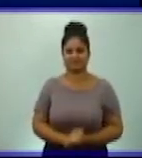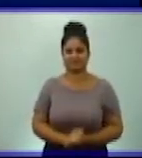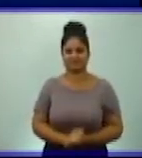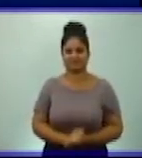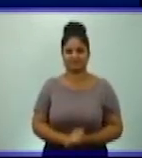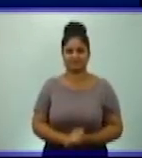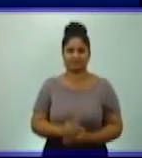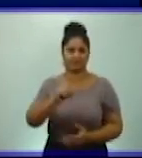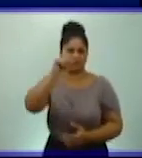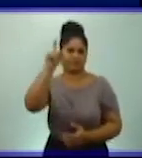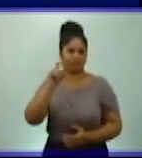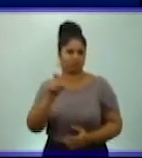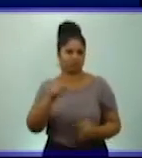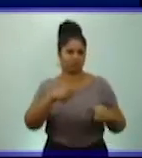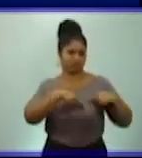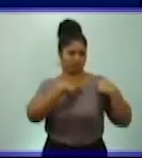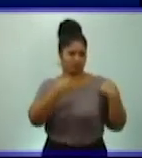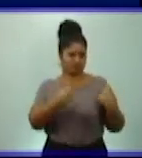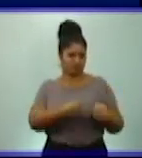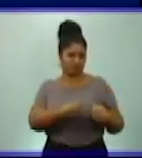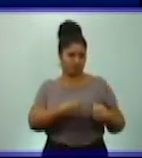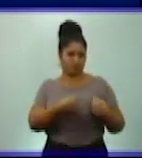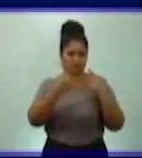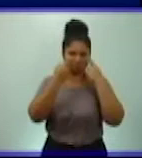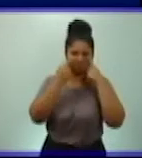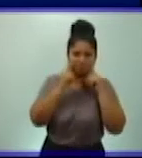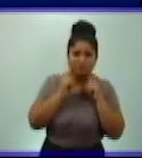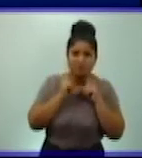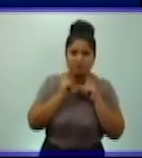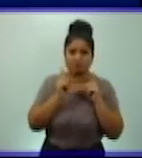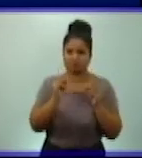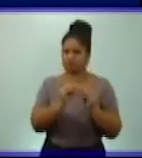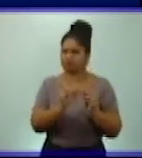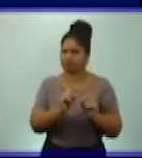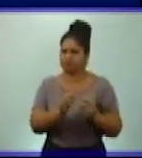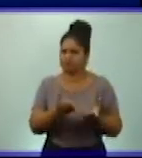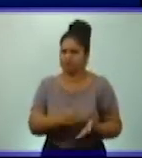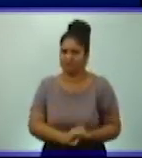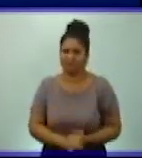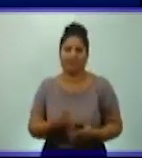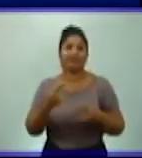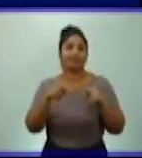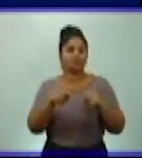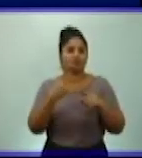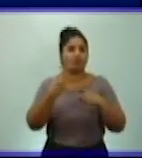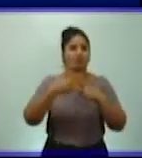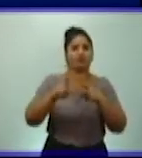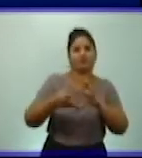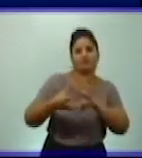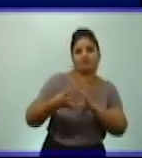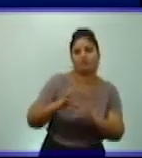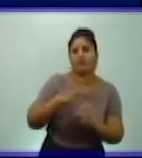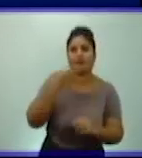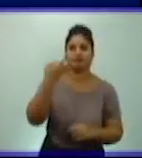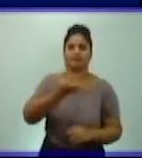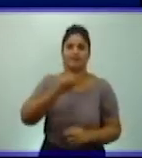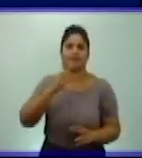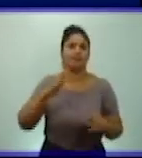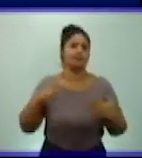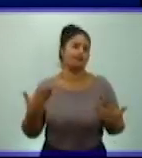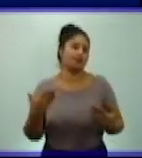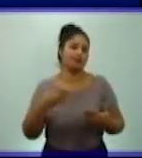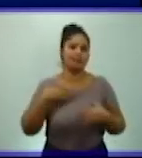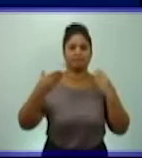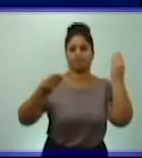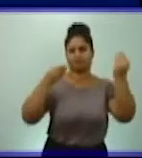corazón no destila, no puede estar deshecho. Esto está dicho en sentido también metafórico, como